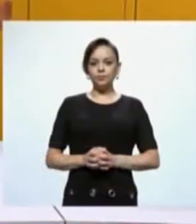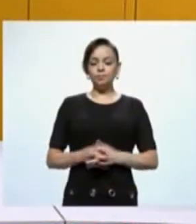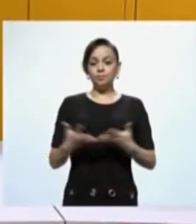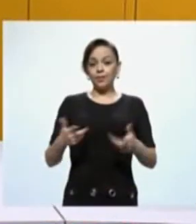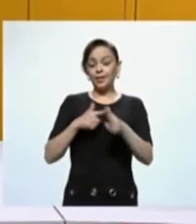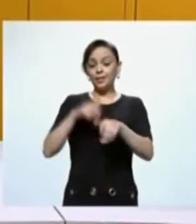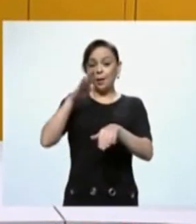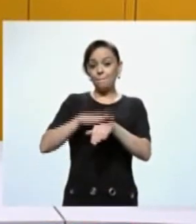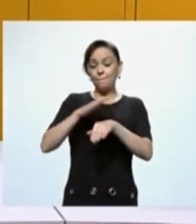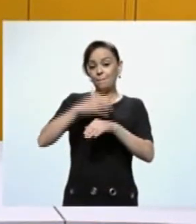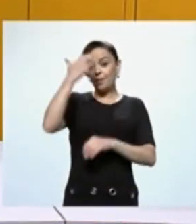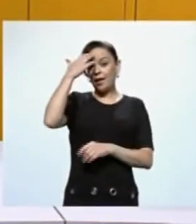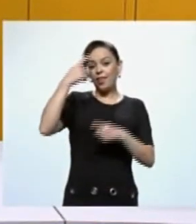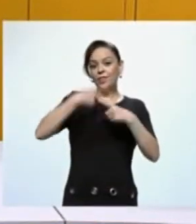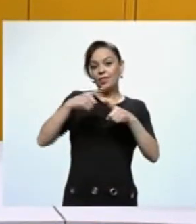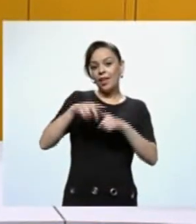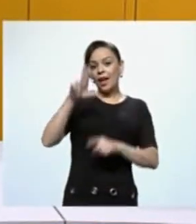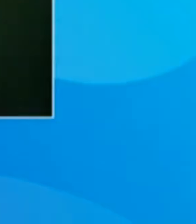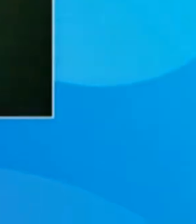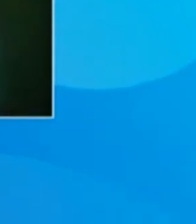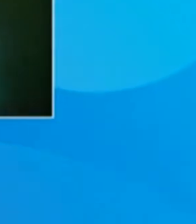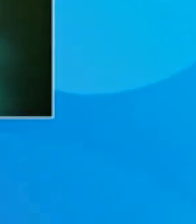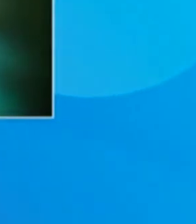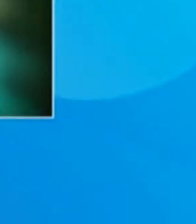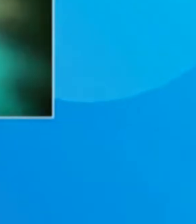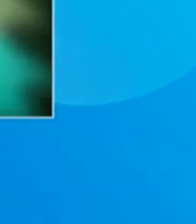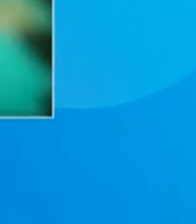sigamos conociendo los diferentes ritmos del mundo.